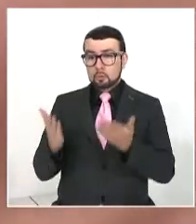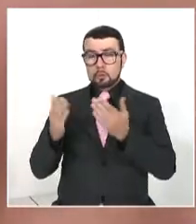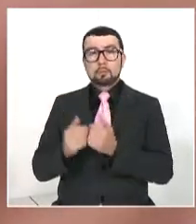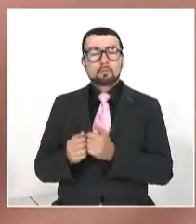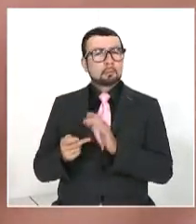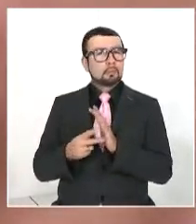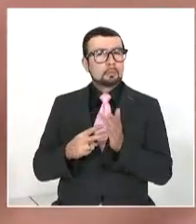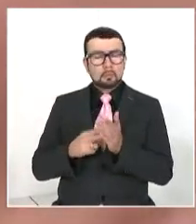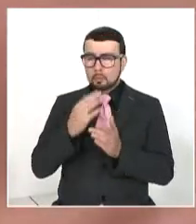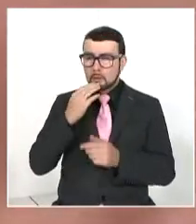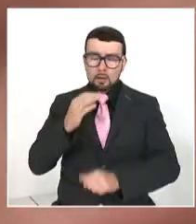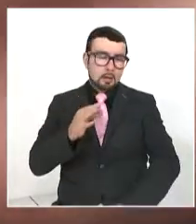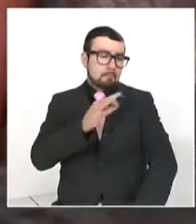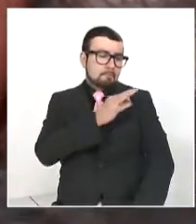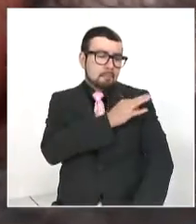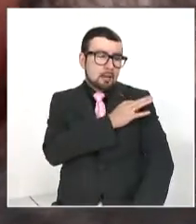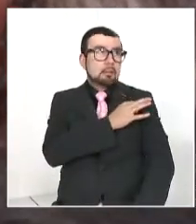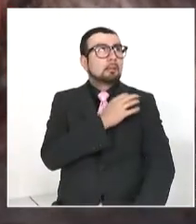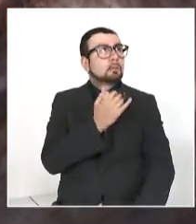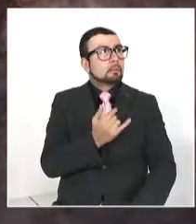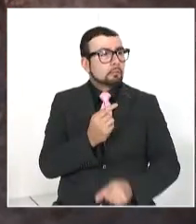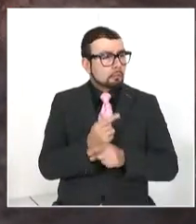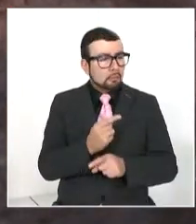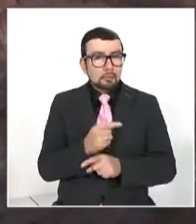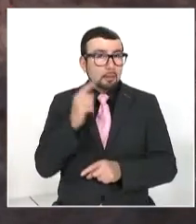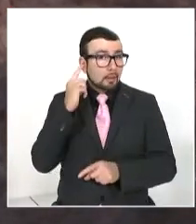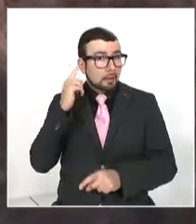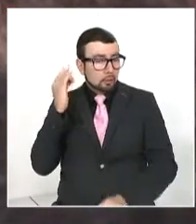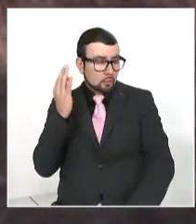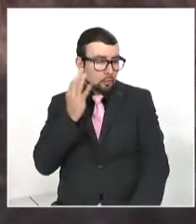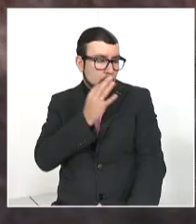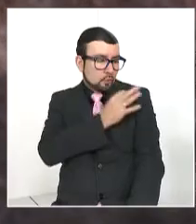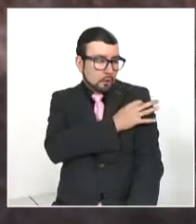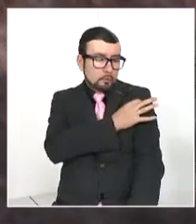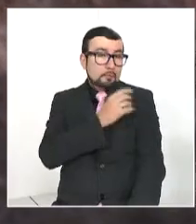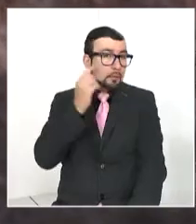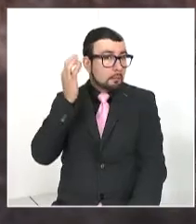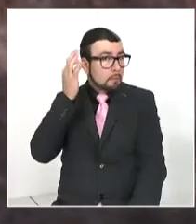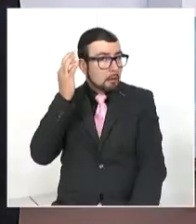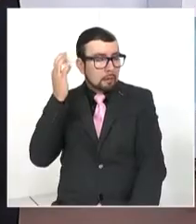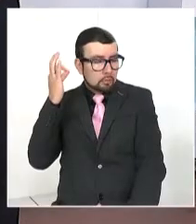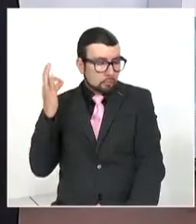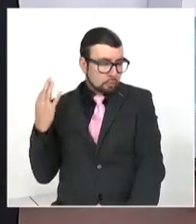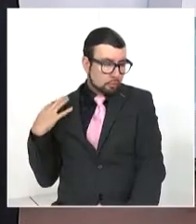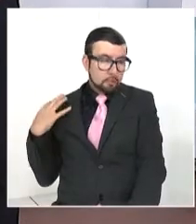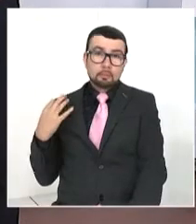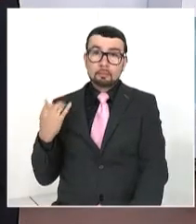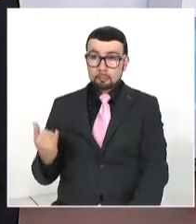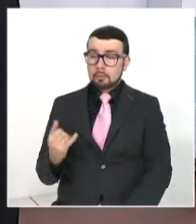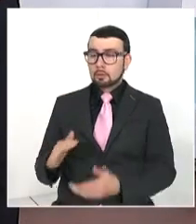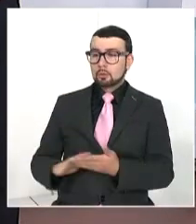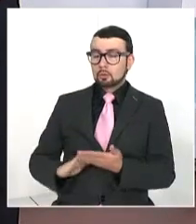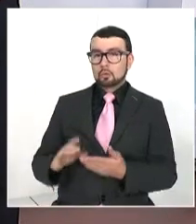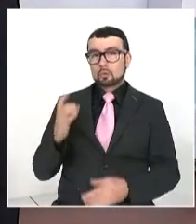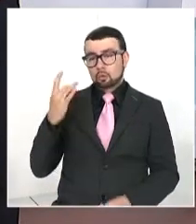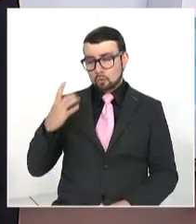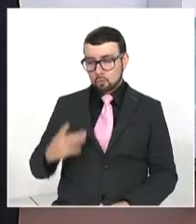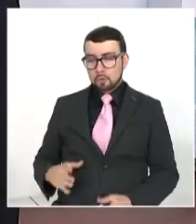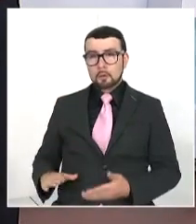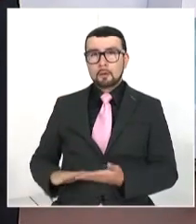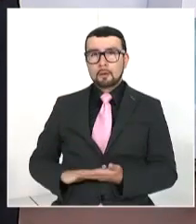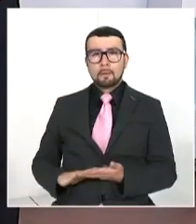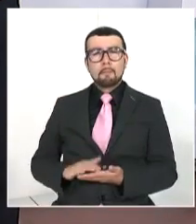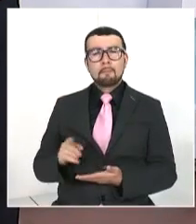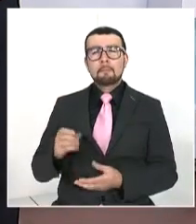hombro, puntos de representación del hombro, que lo que hacen es calmar el dolor. Lo que hacemos es poner los